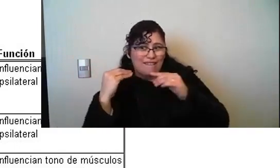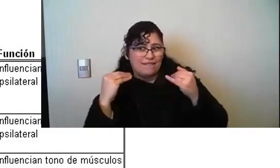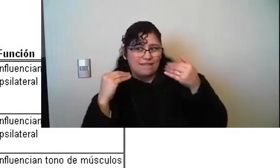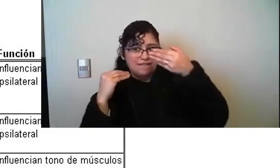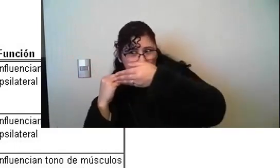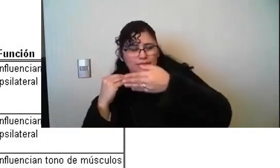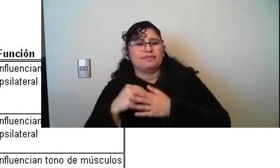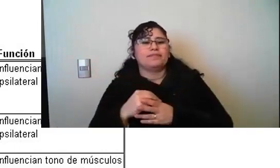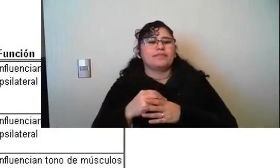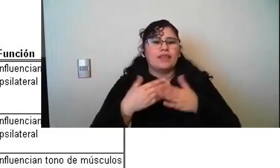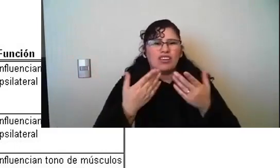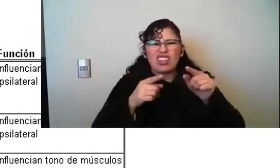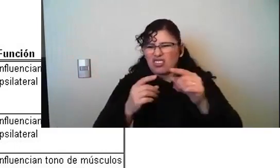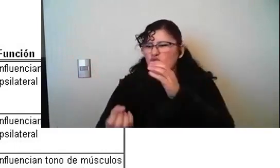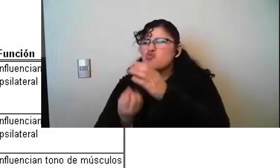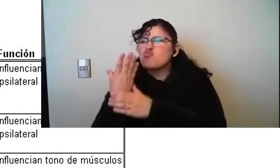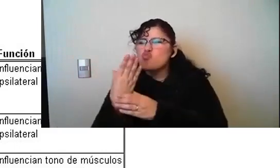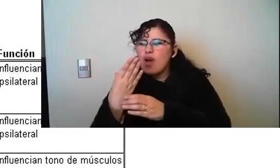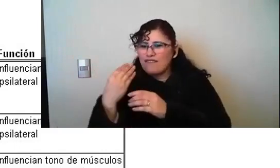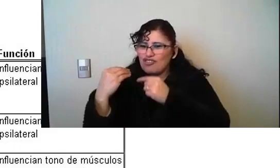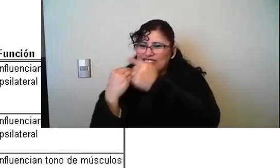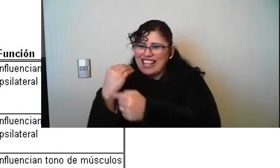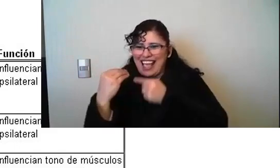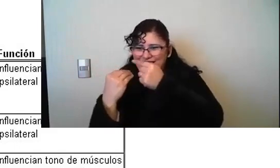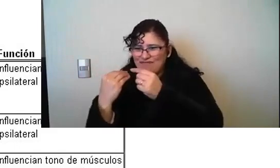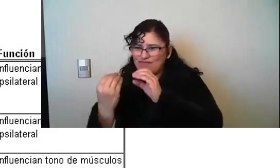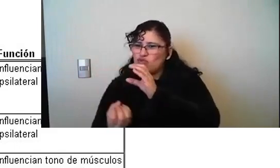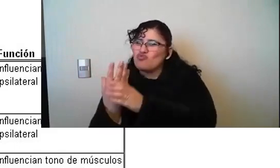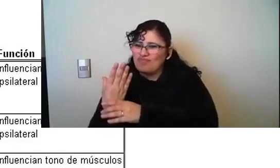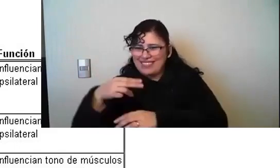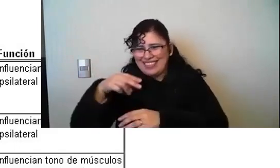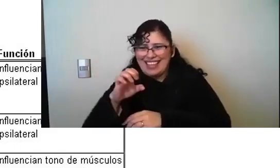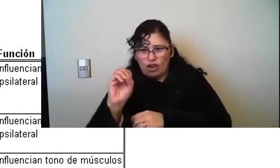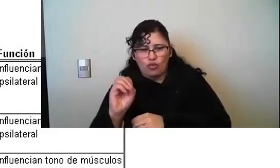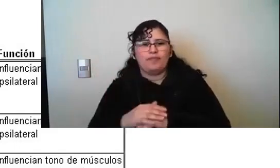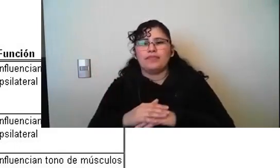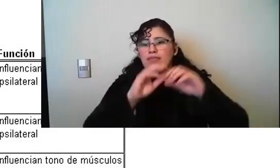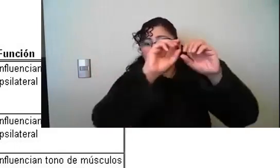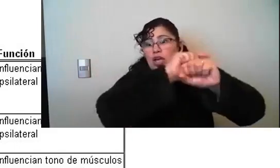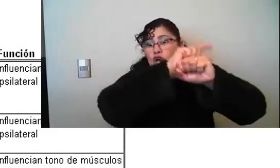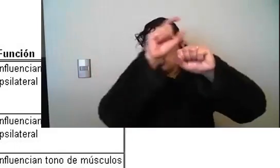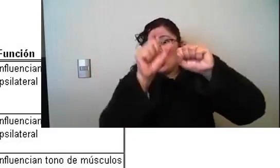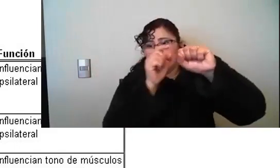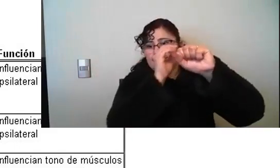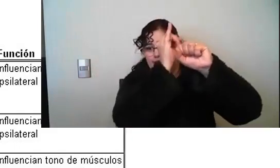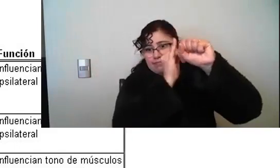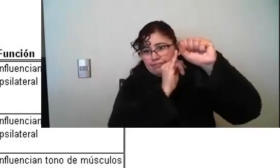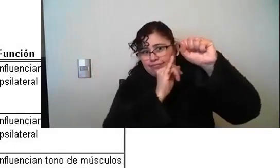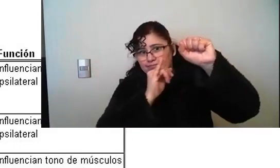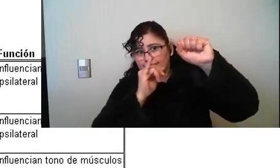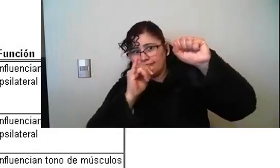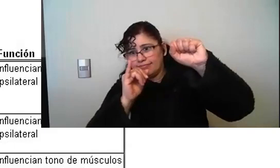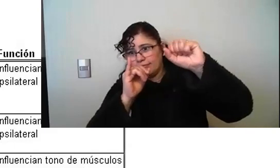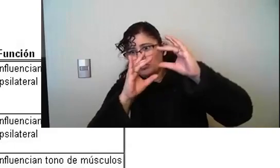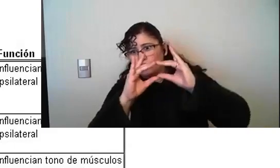al neocerebro. Córtico ponto cerebeloso. Viene de la corteza cerebral, ¿sí? El